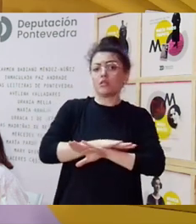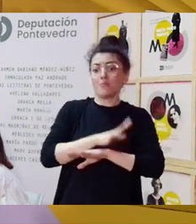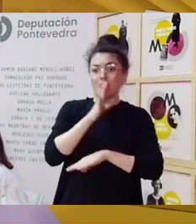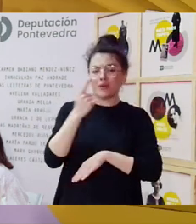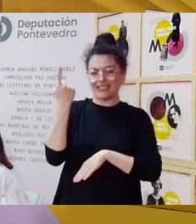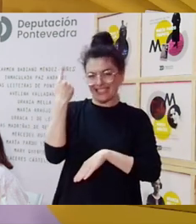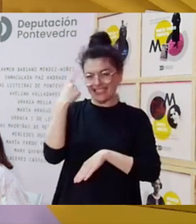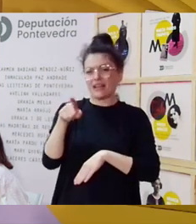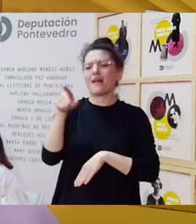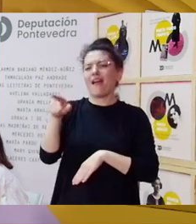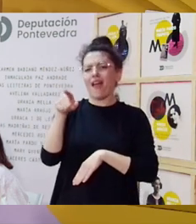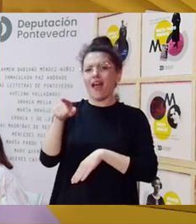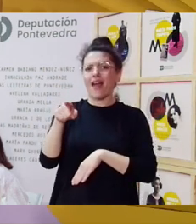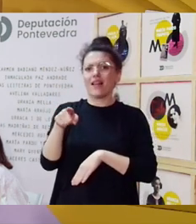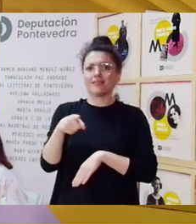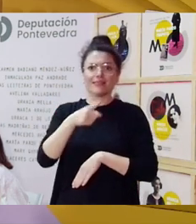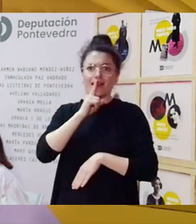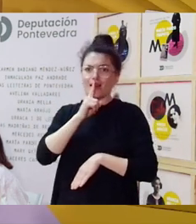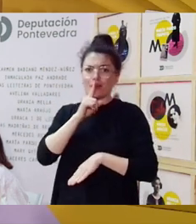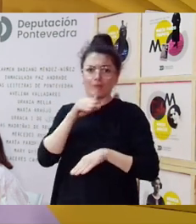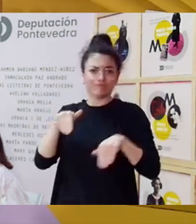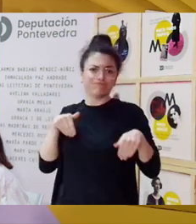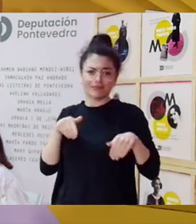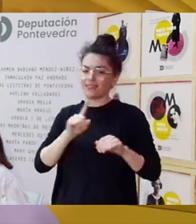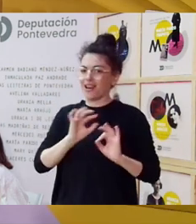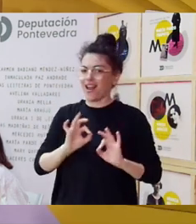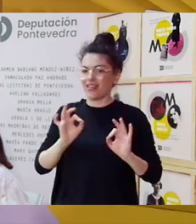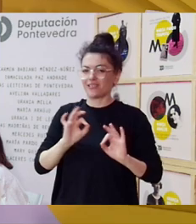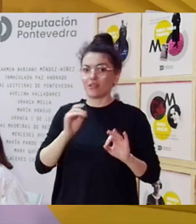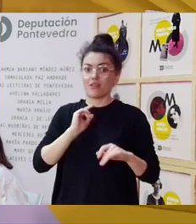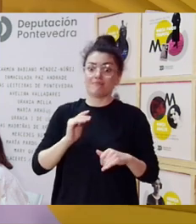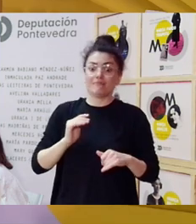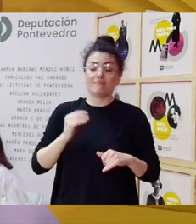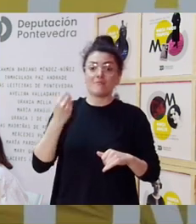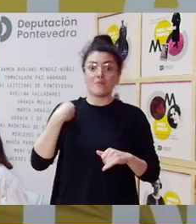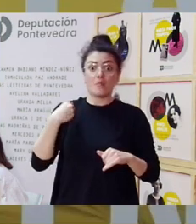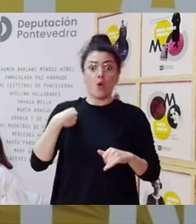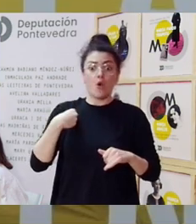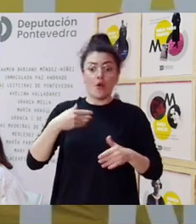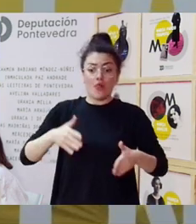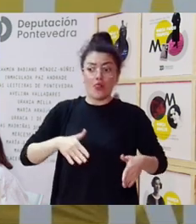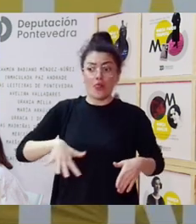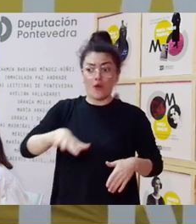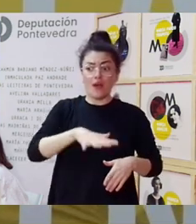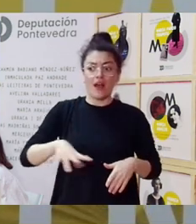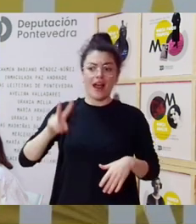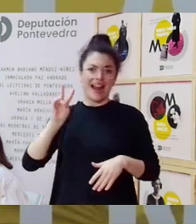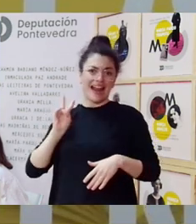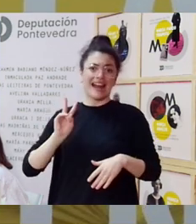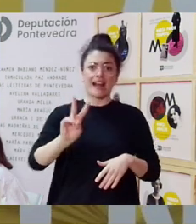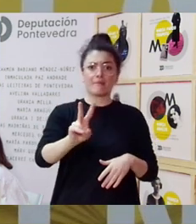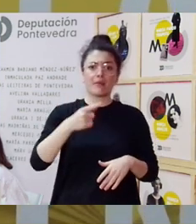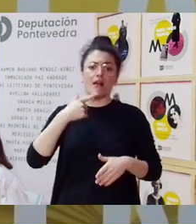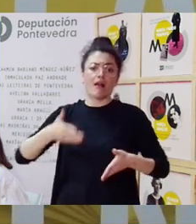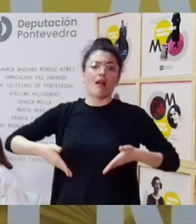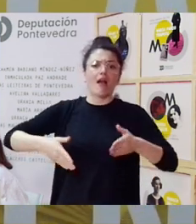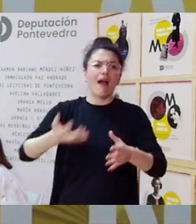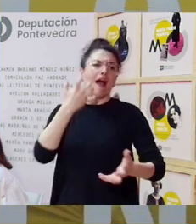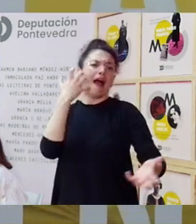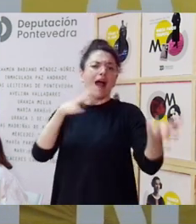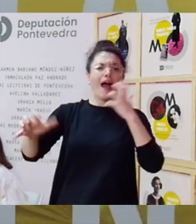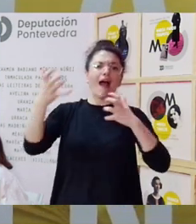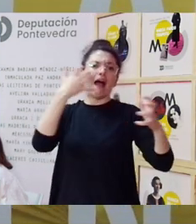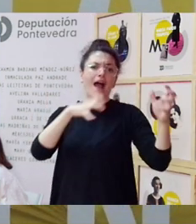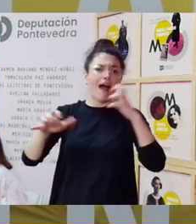que non se iba a quedar calado, entón foi toda a Gran Vía dando unha arenga e gritando